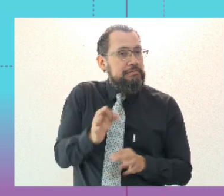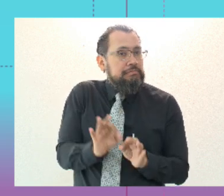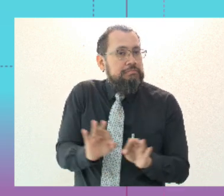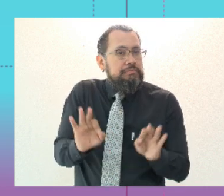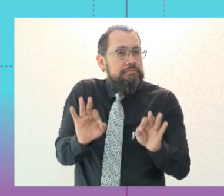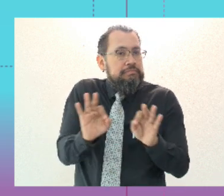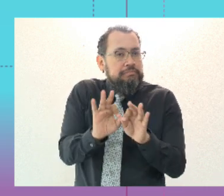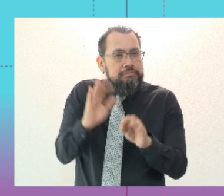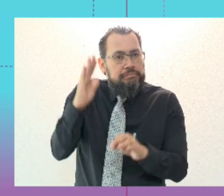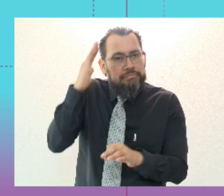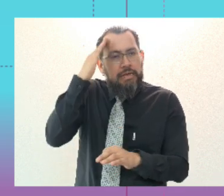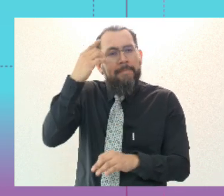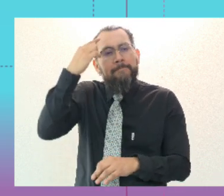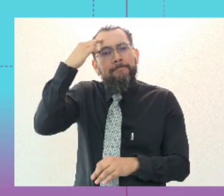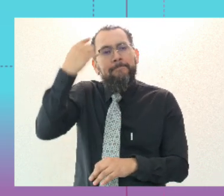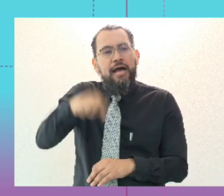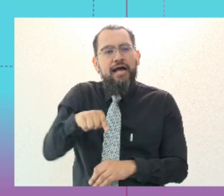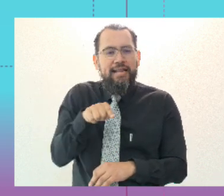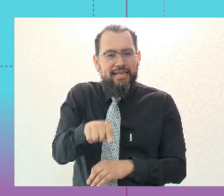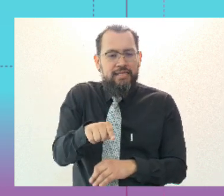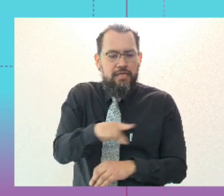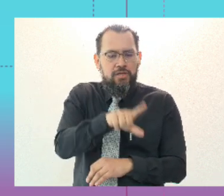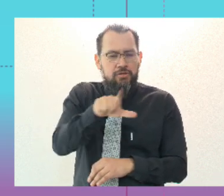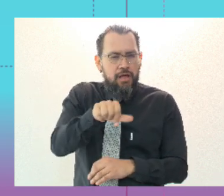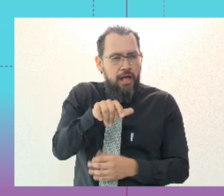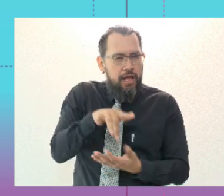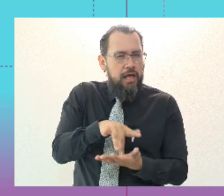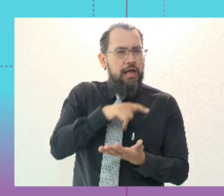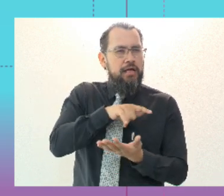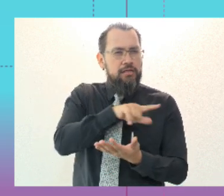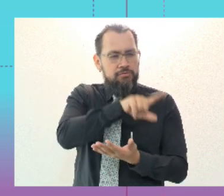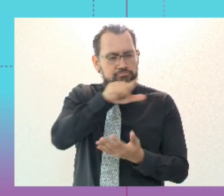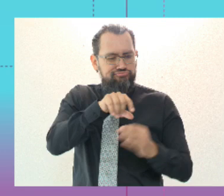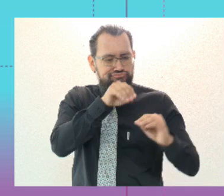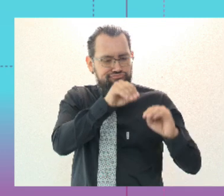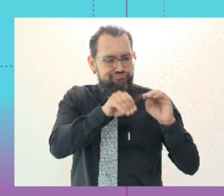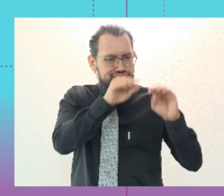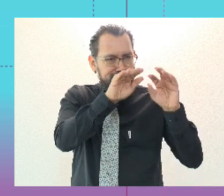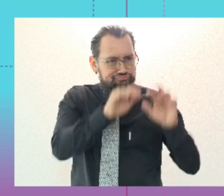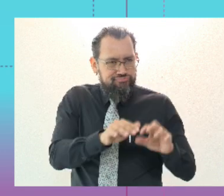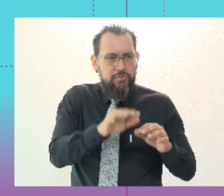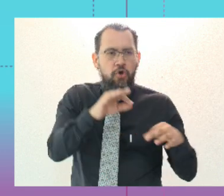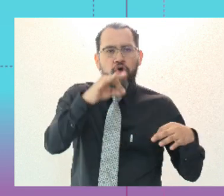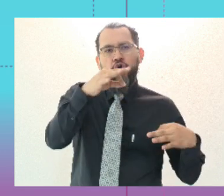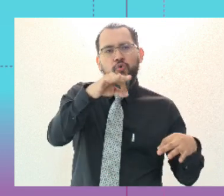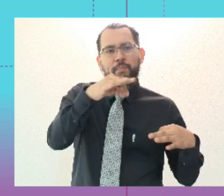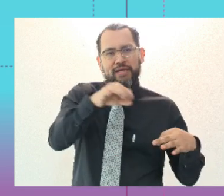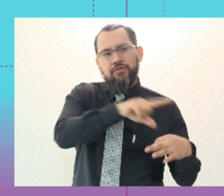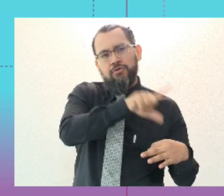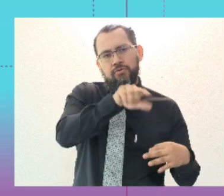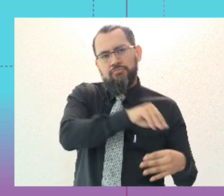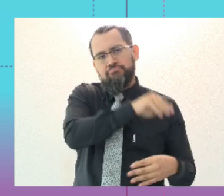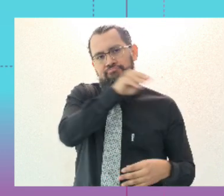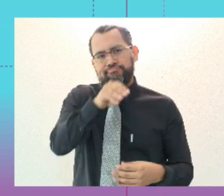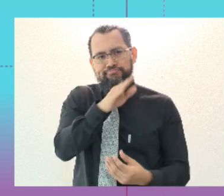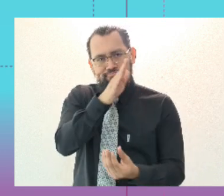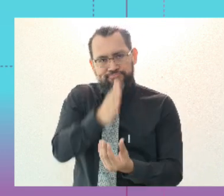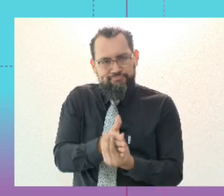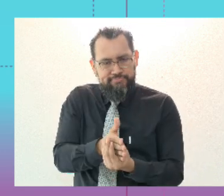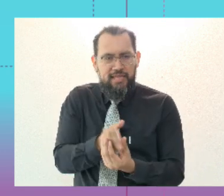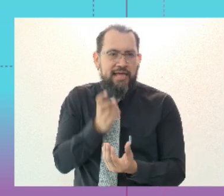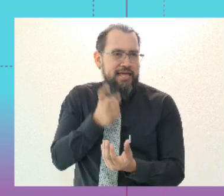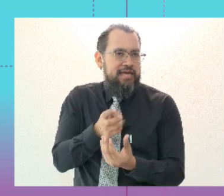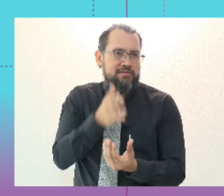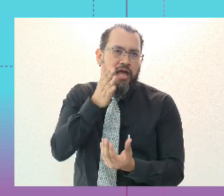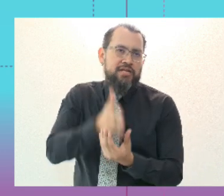para poder generar los documentos que en algún momento formarán parte de los expedientes y en consecuencia pues de nuestros